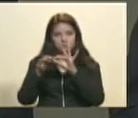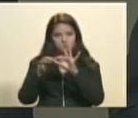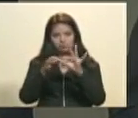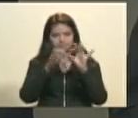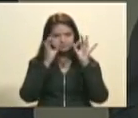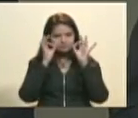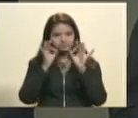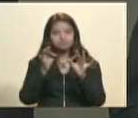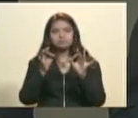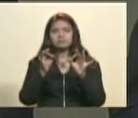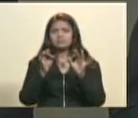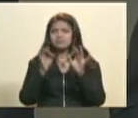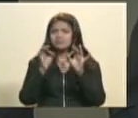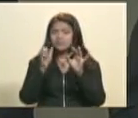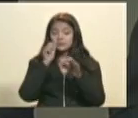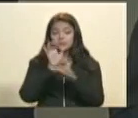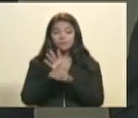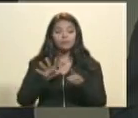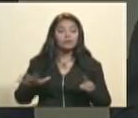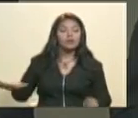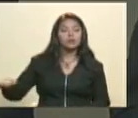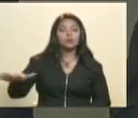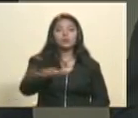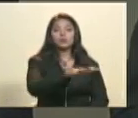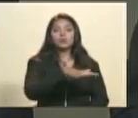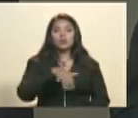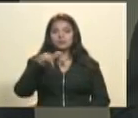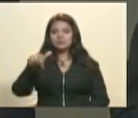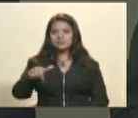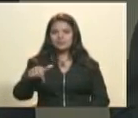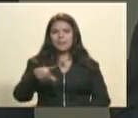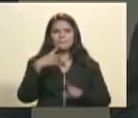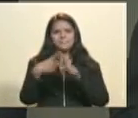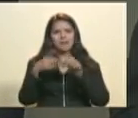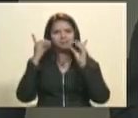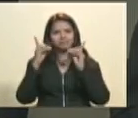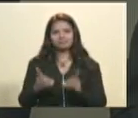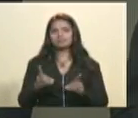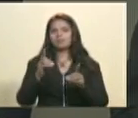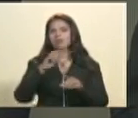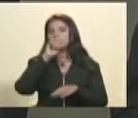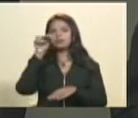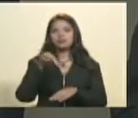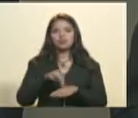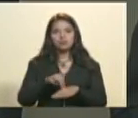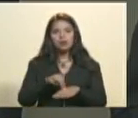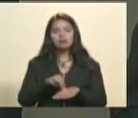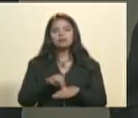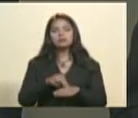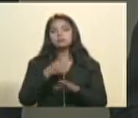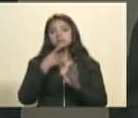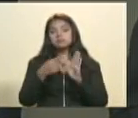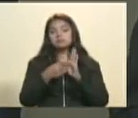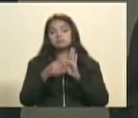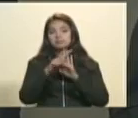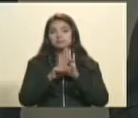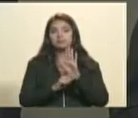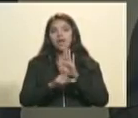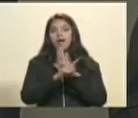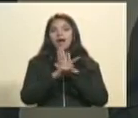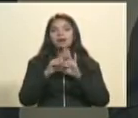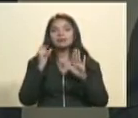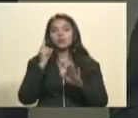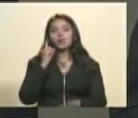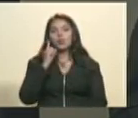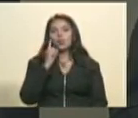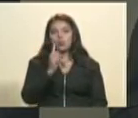la integridad territorial y la autodeterminación nacional, como establece el artículo